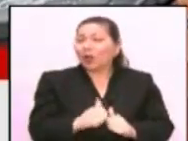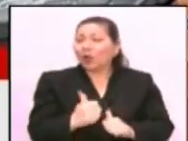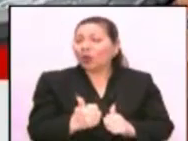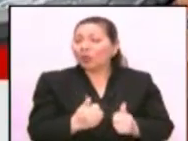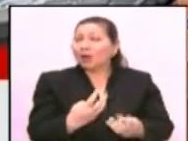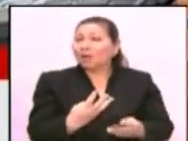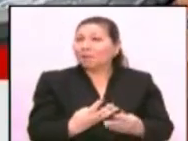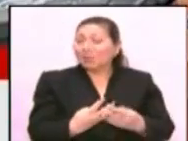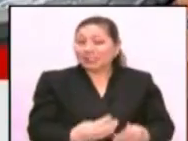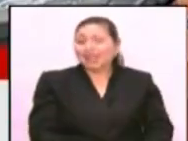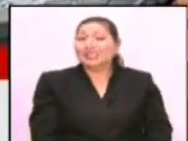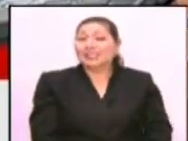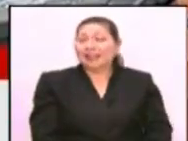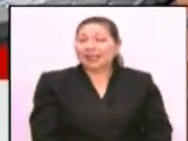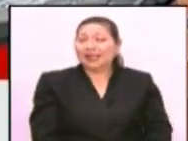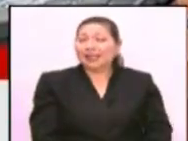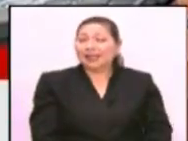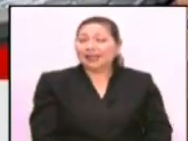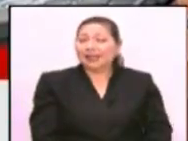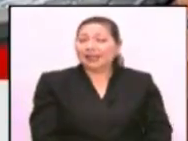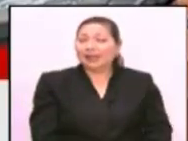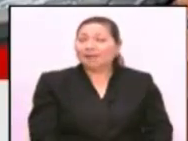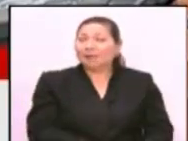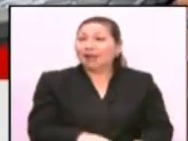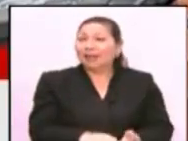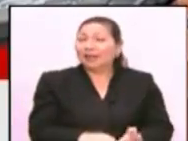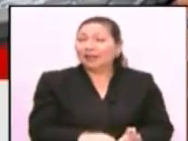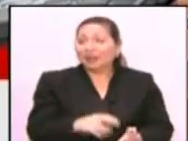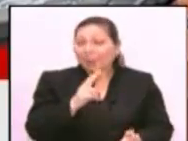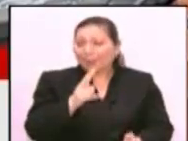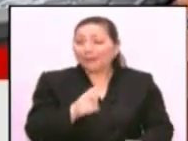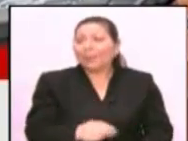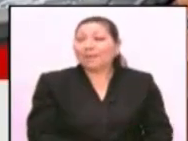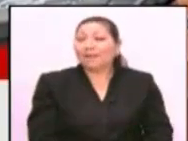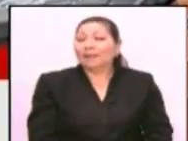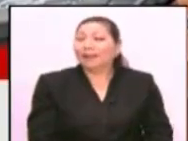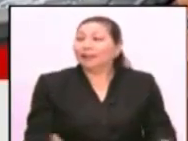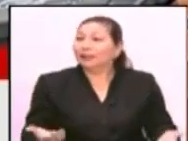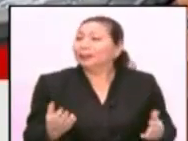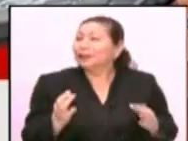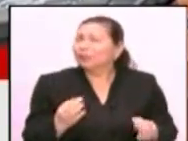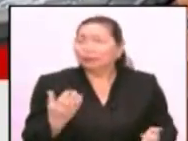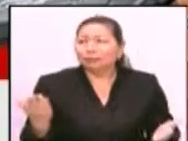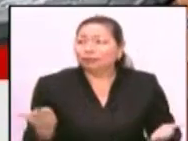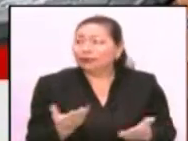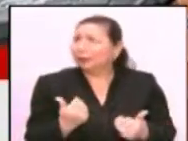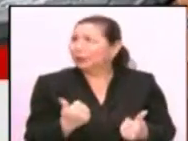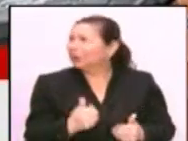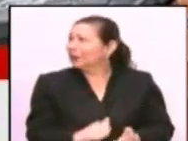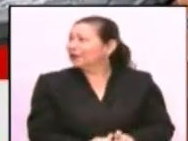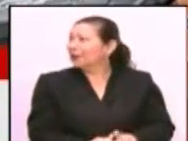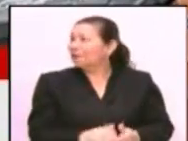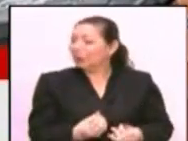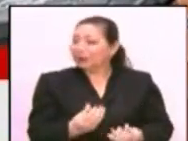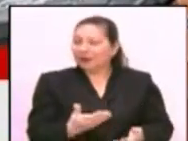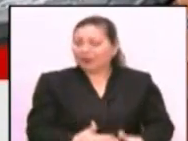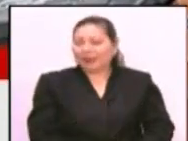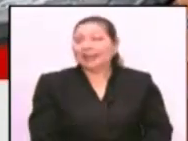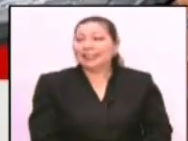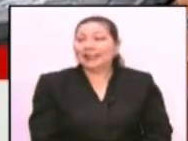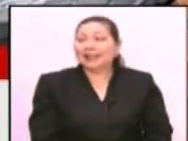sistemas penitenciarios, es nuestra población objetivo, que es el peruano. El peruano es emprendedor de por sí, para lo bueno como para lo